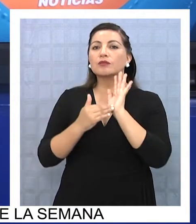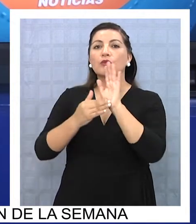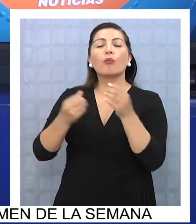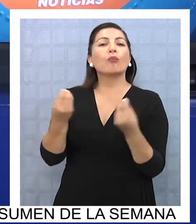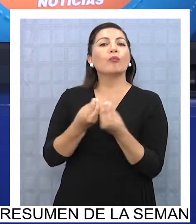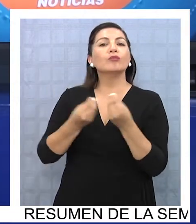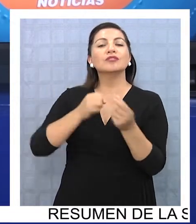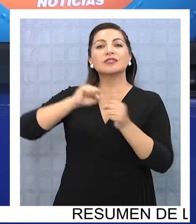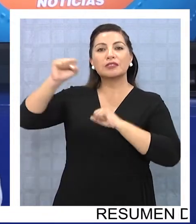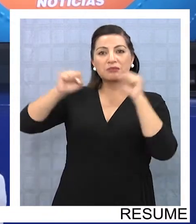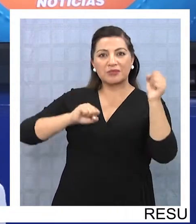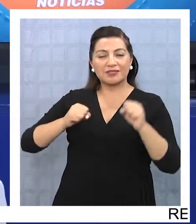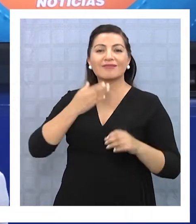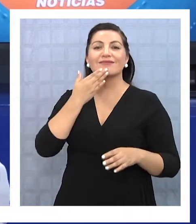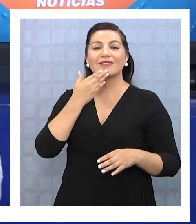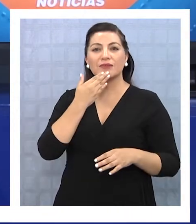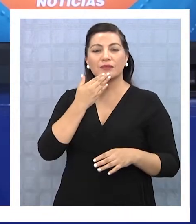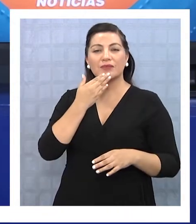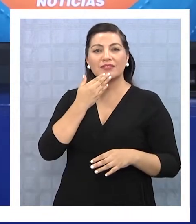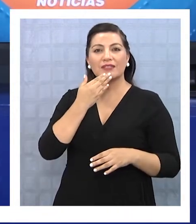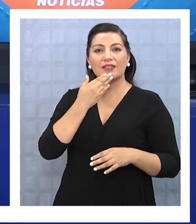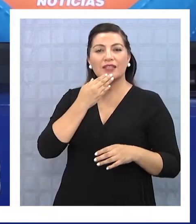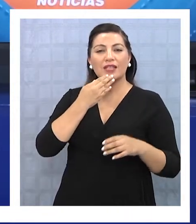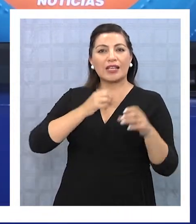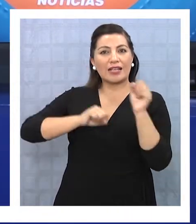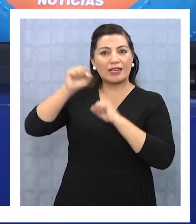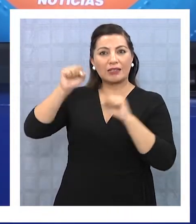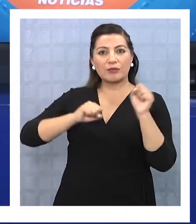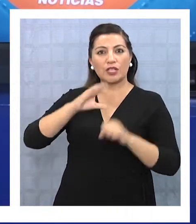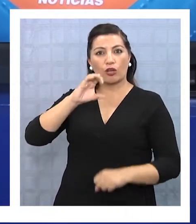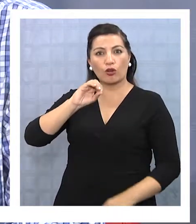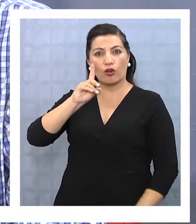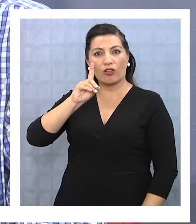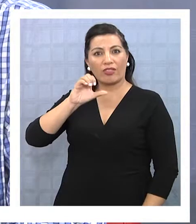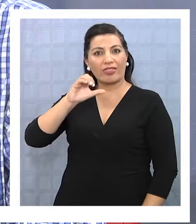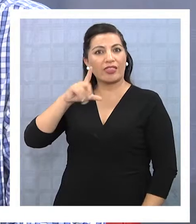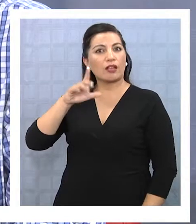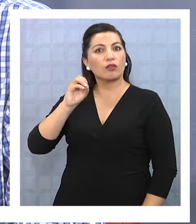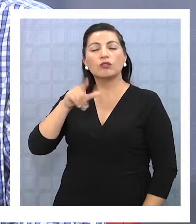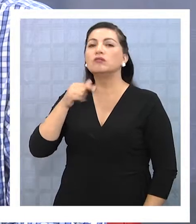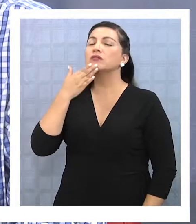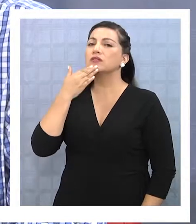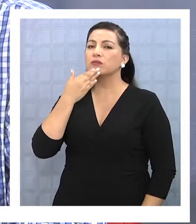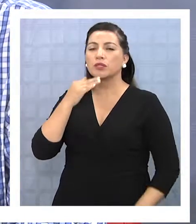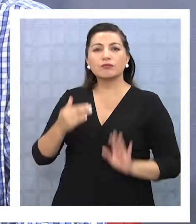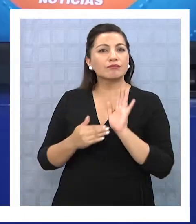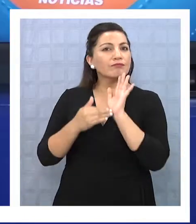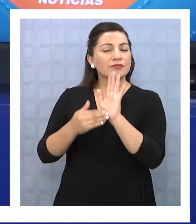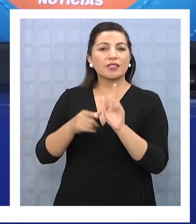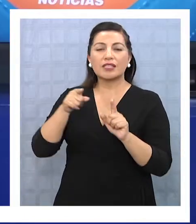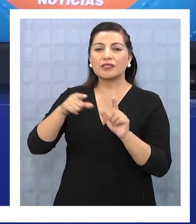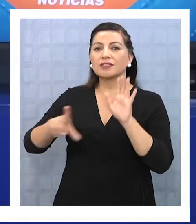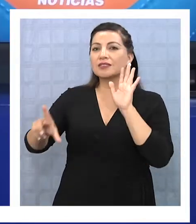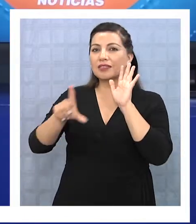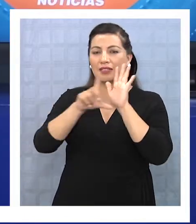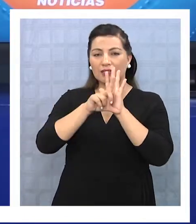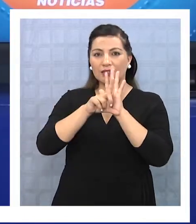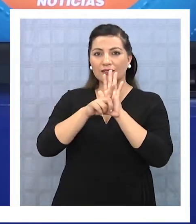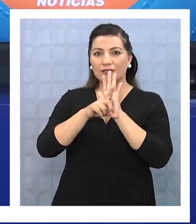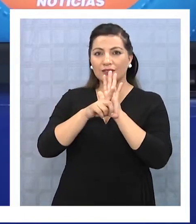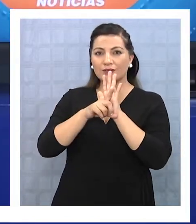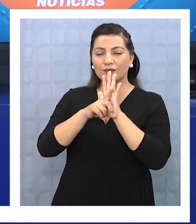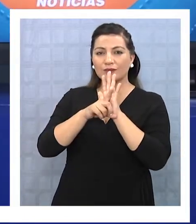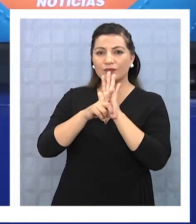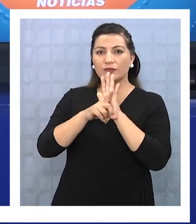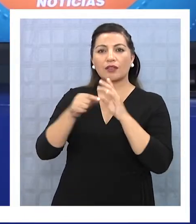muchas empresas, incluyendo la empresa más grande de Chile, como es Codelco, es algo que es parte de la legislación y